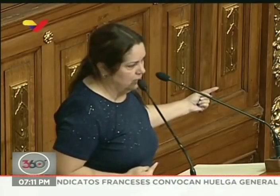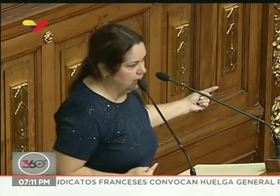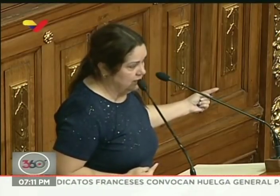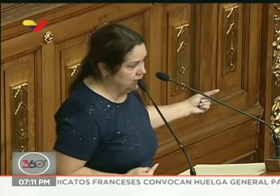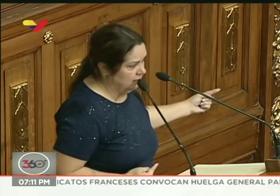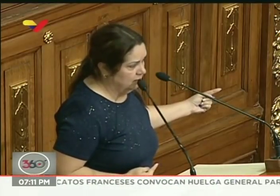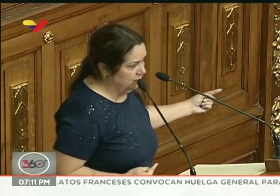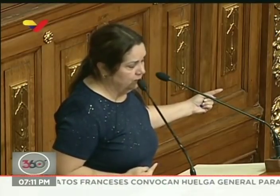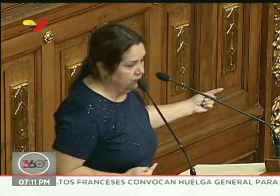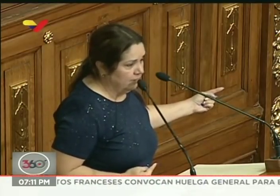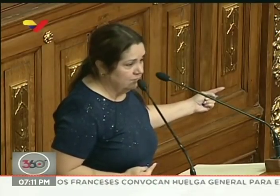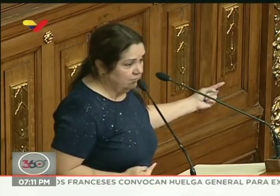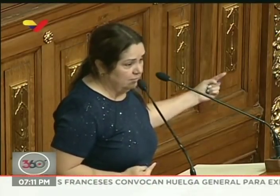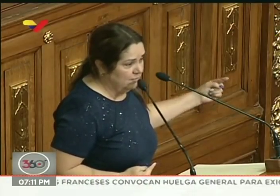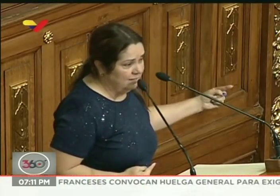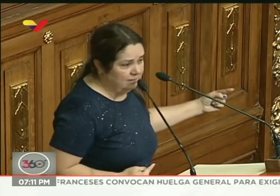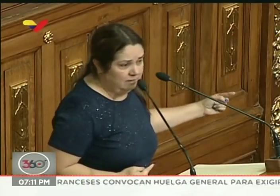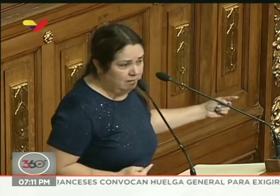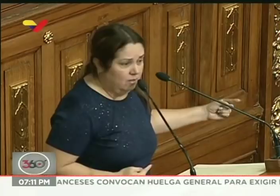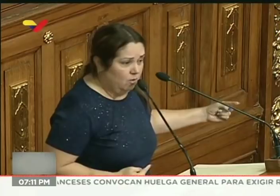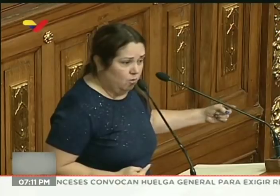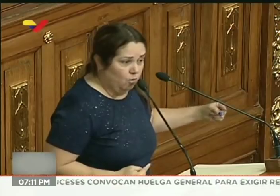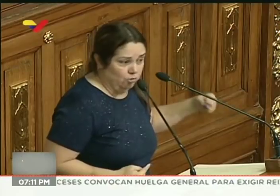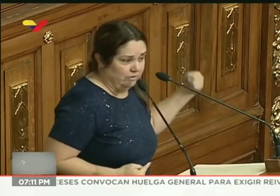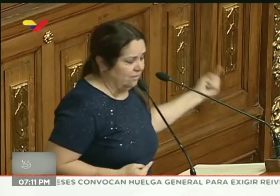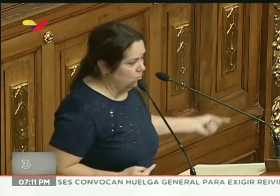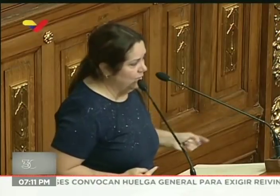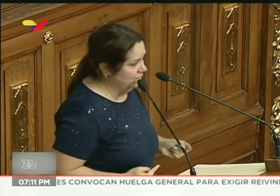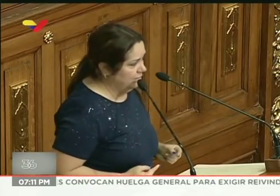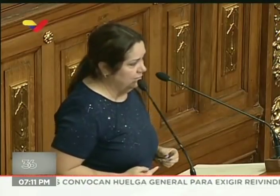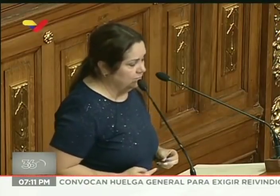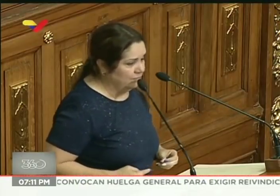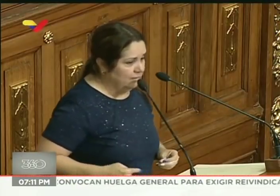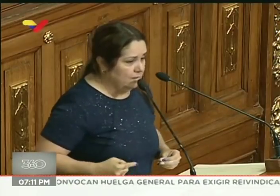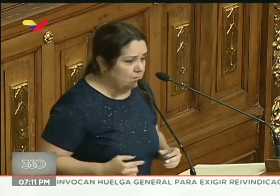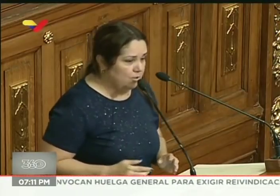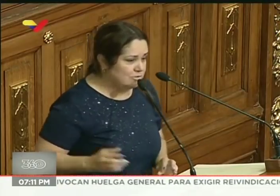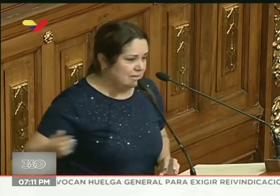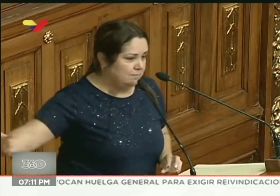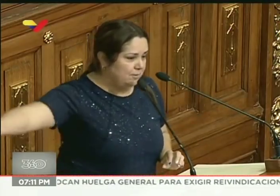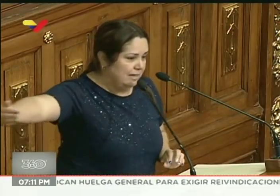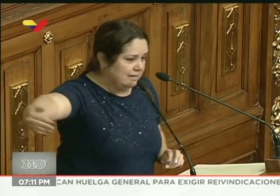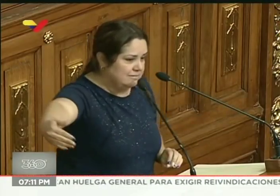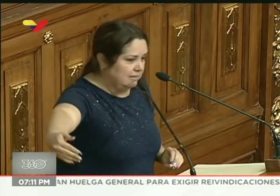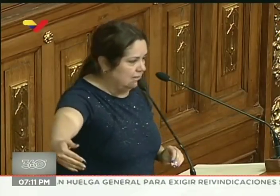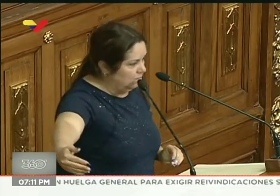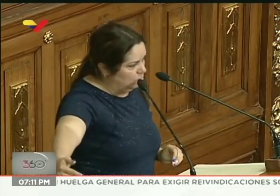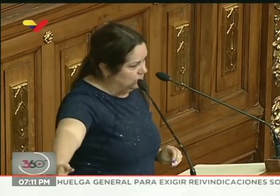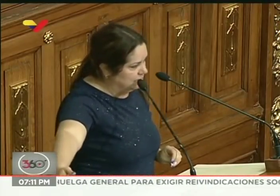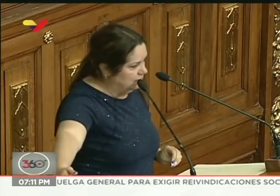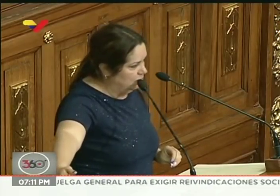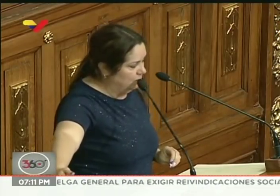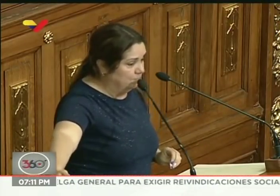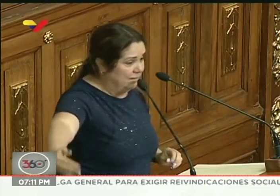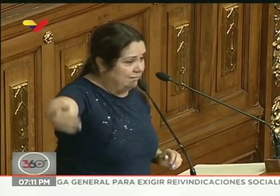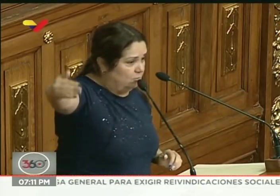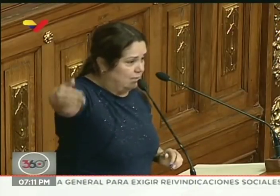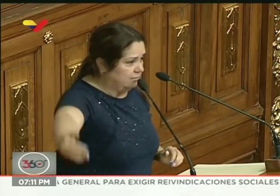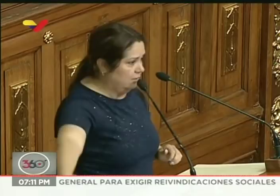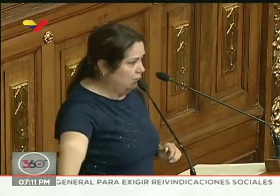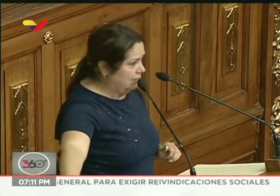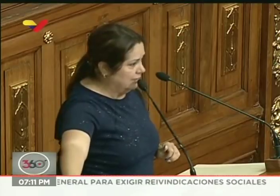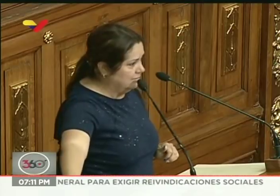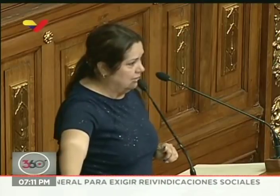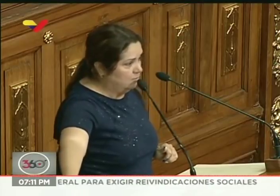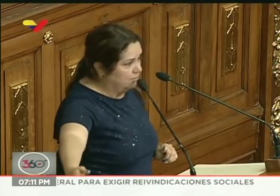Guardia Nacional a visa. Si te matan o te secuestran, puedo salir por la casa del lado con mis hijos. Parta